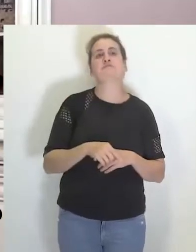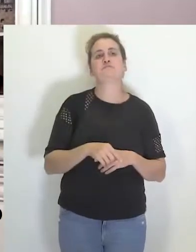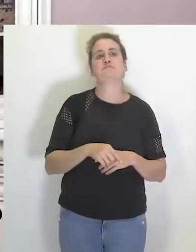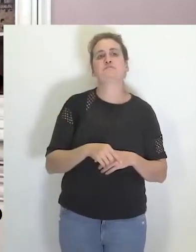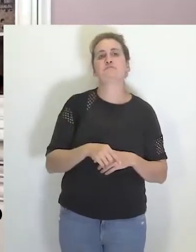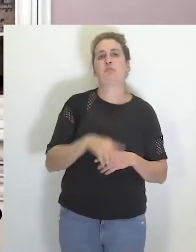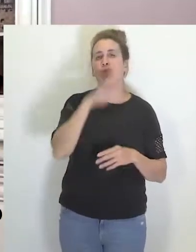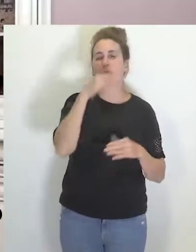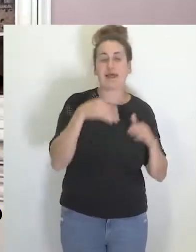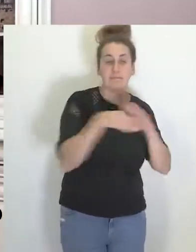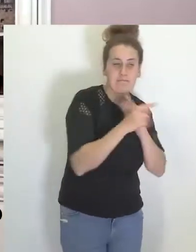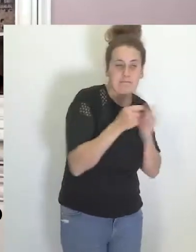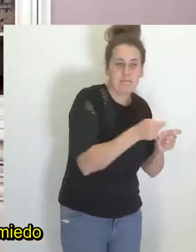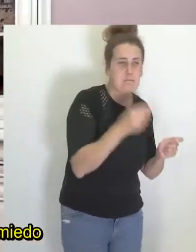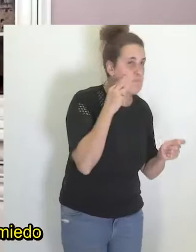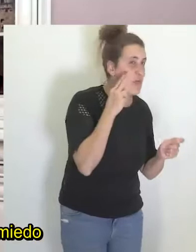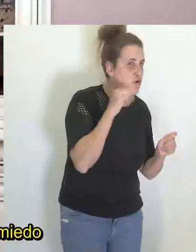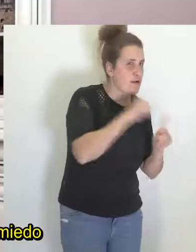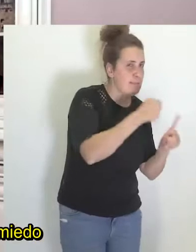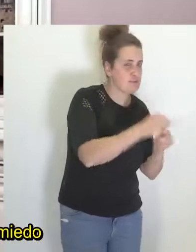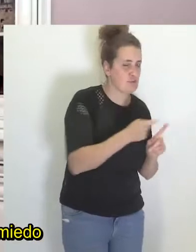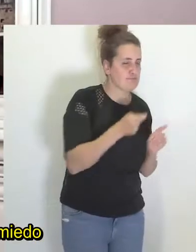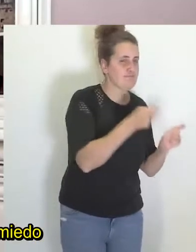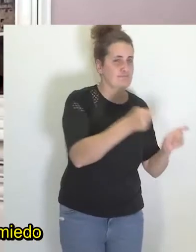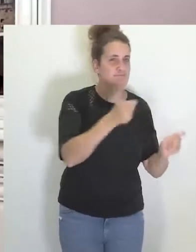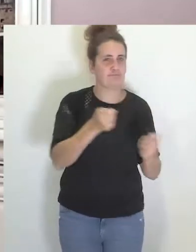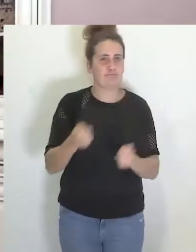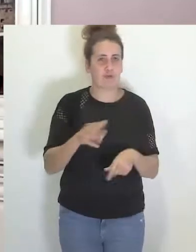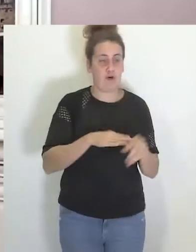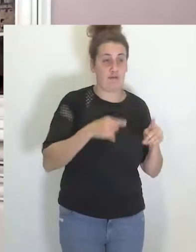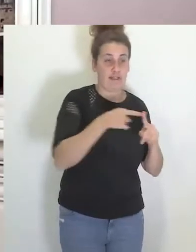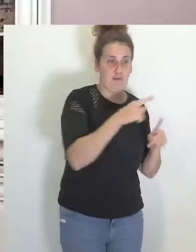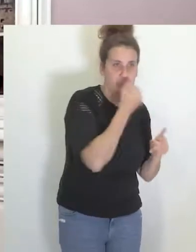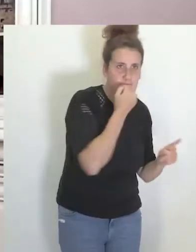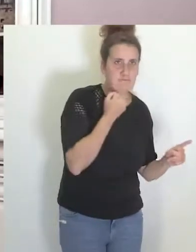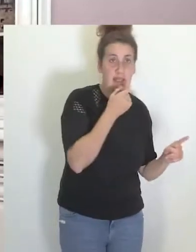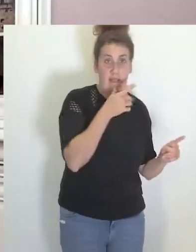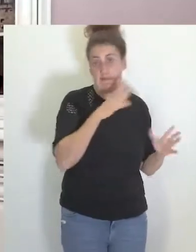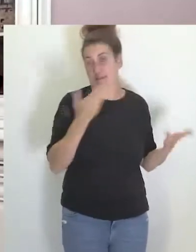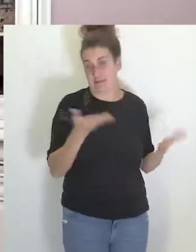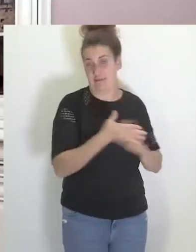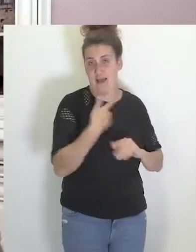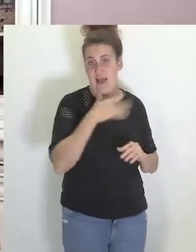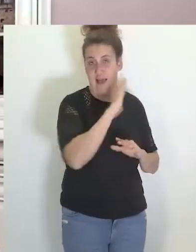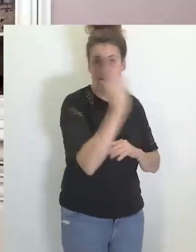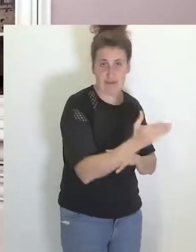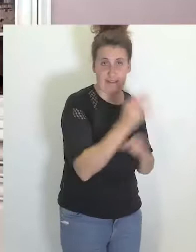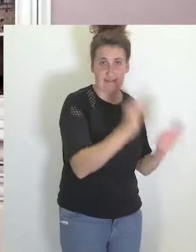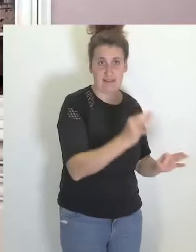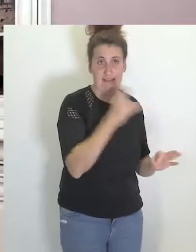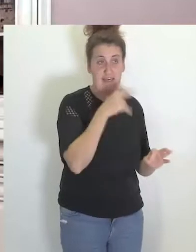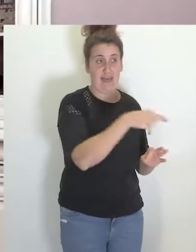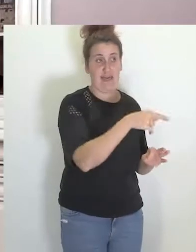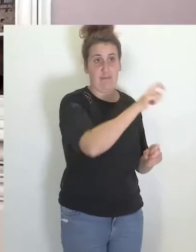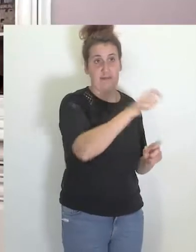porque se ha introducido tanto el miedo, la represión ha generado tanto miedo y ha tenido, por lo tanto, el efecto que busca, que es el